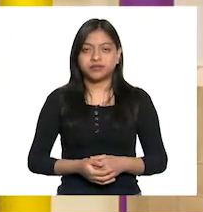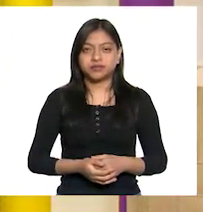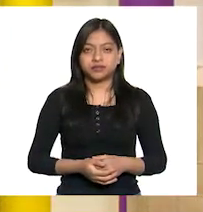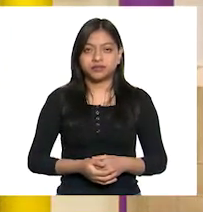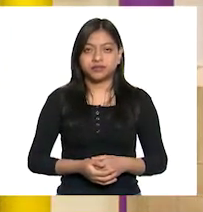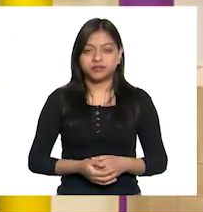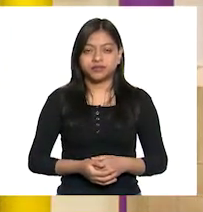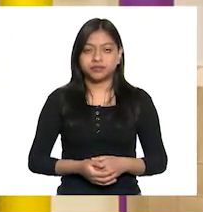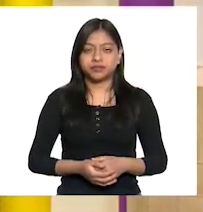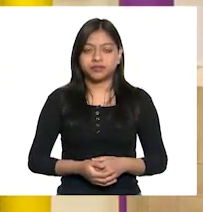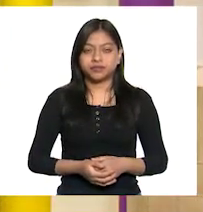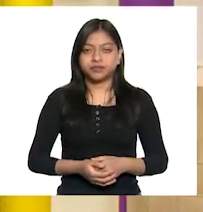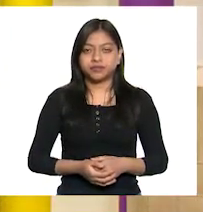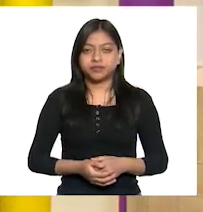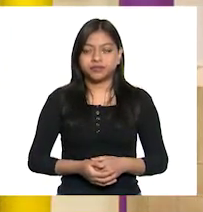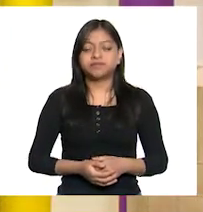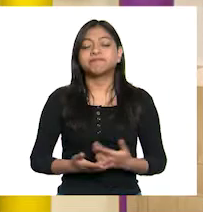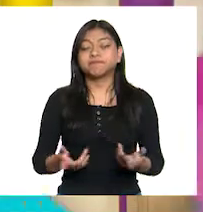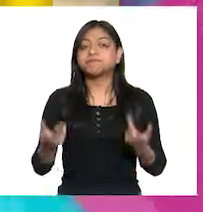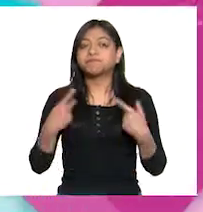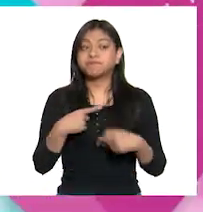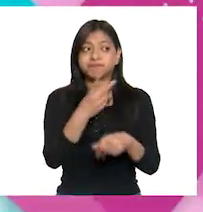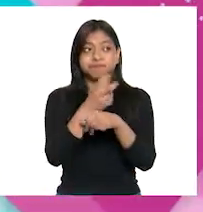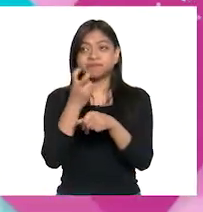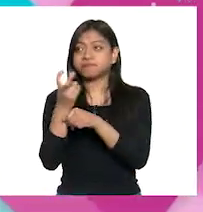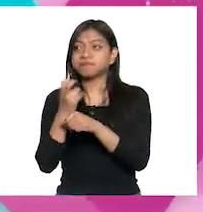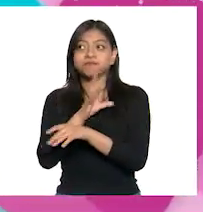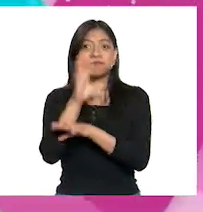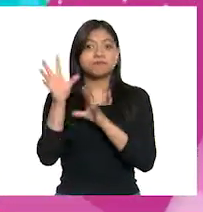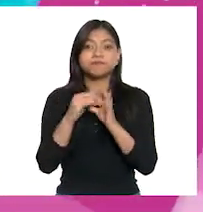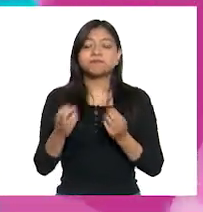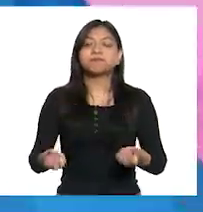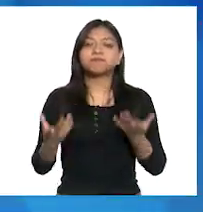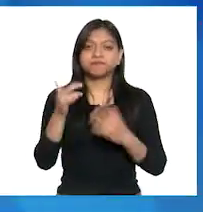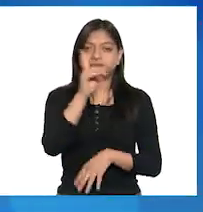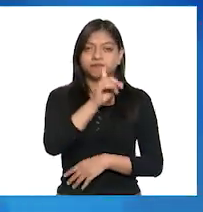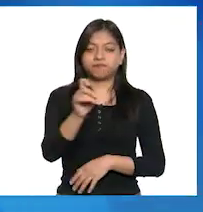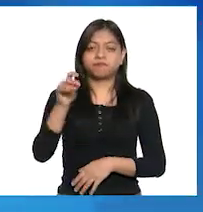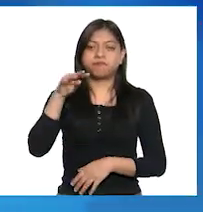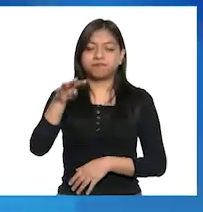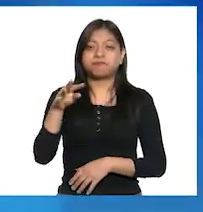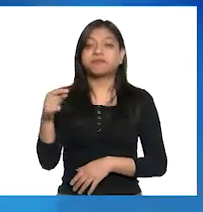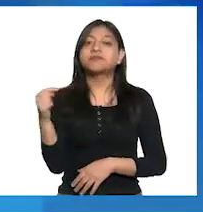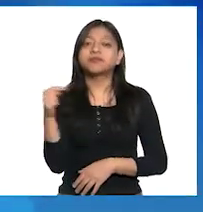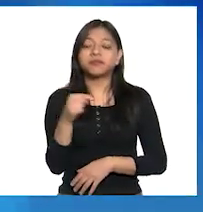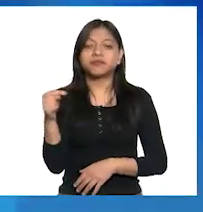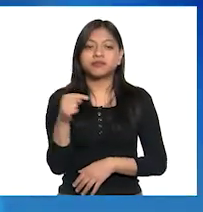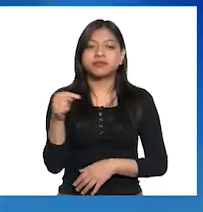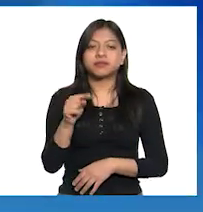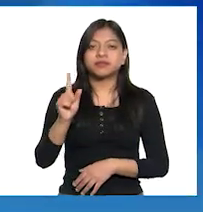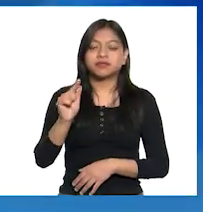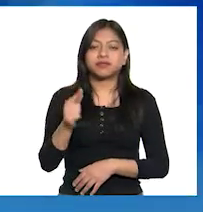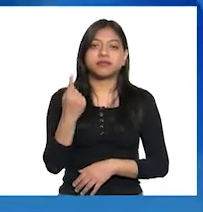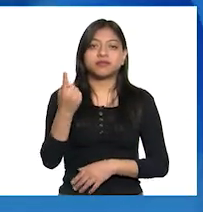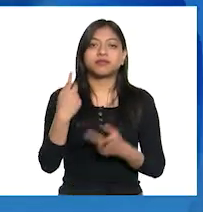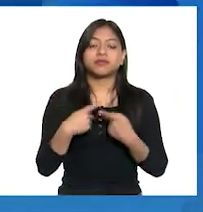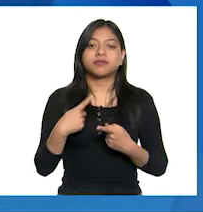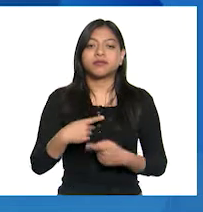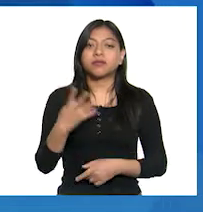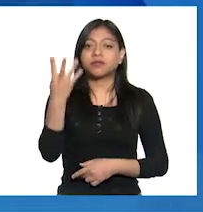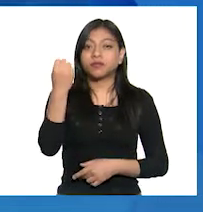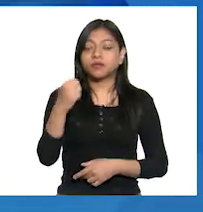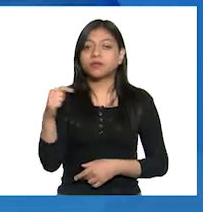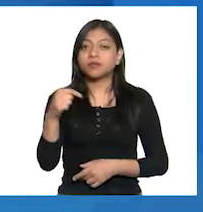71 personas. 119 menos 71 personas. Ok, vamos a ir restando. 9 menos